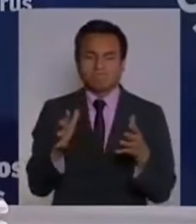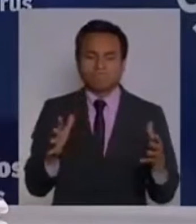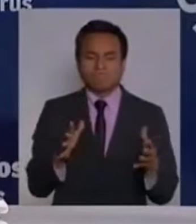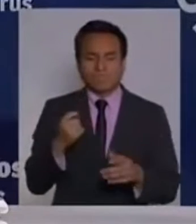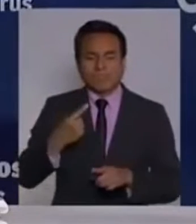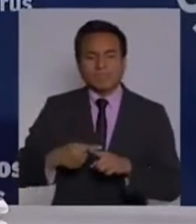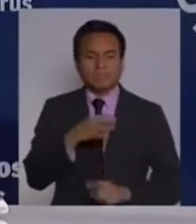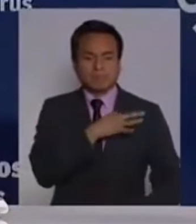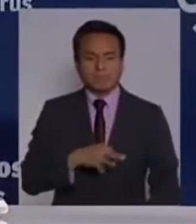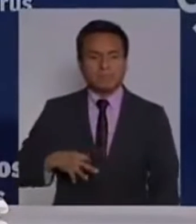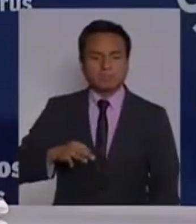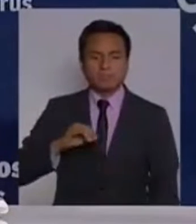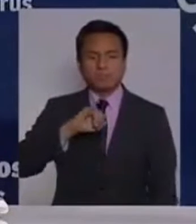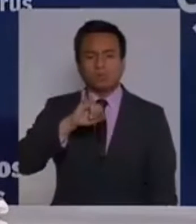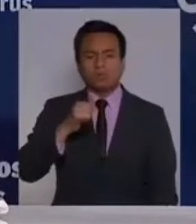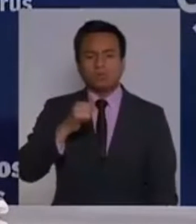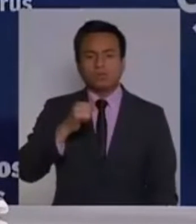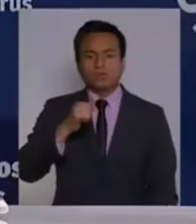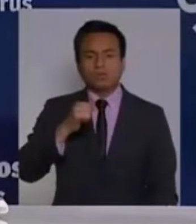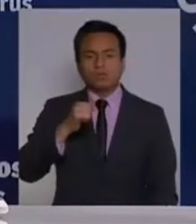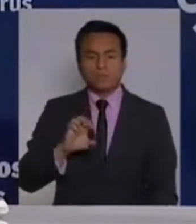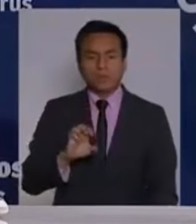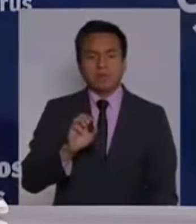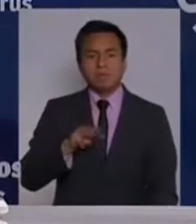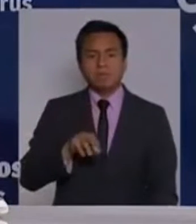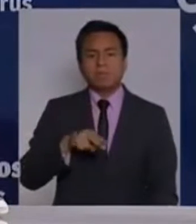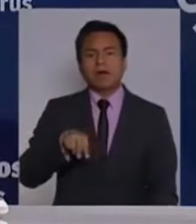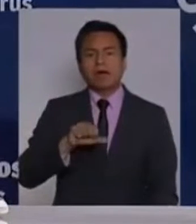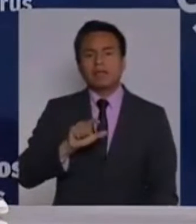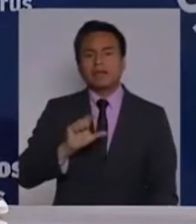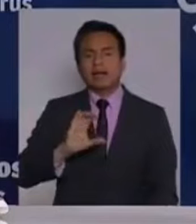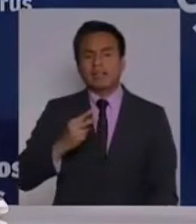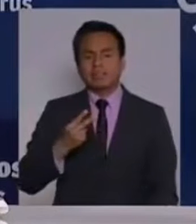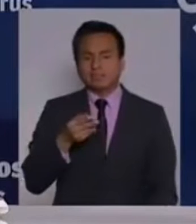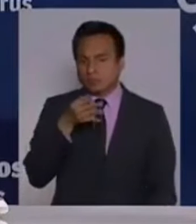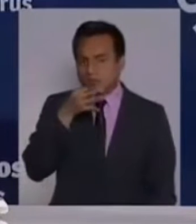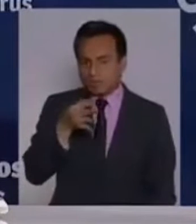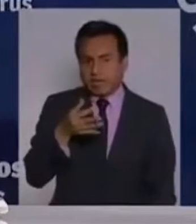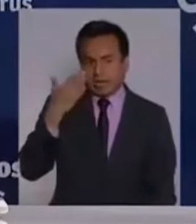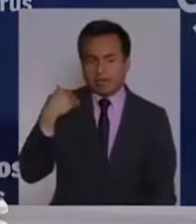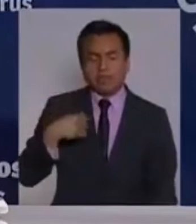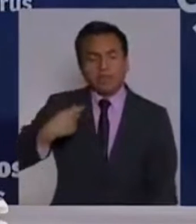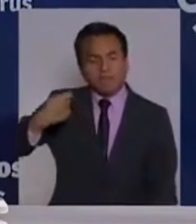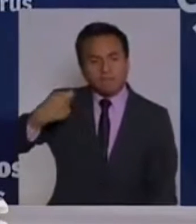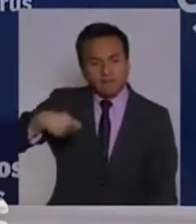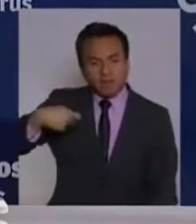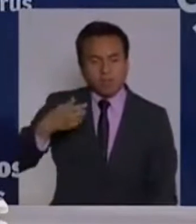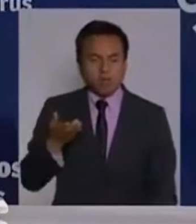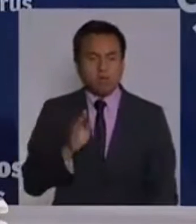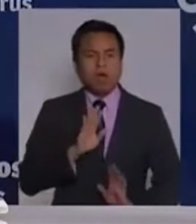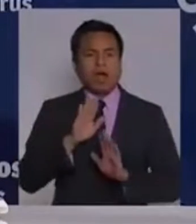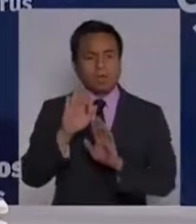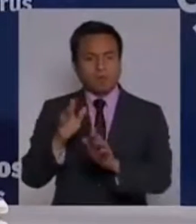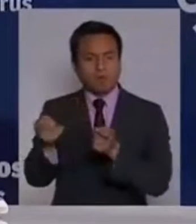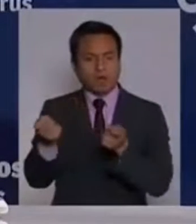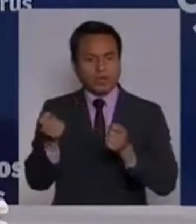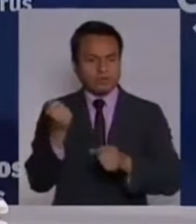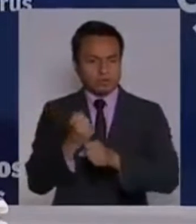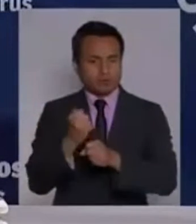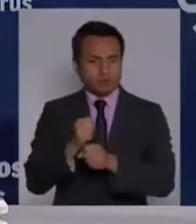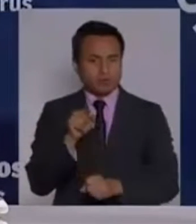ex ministro jaime mañalich y también he dicho varias veces que valoro y apoyo su